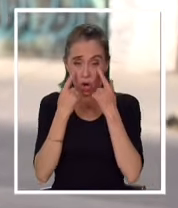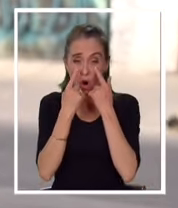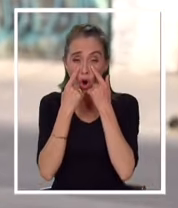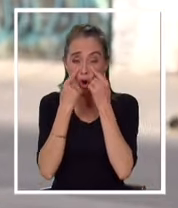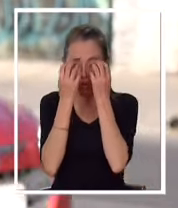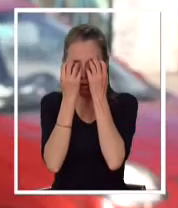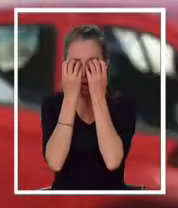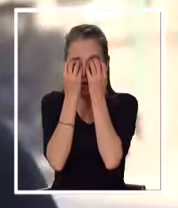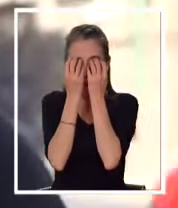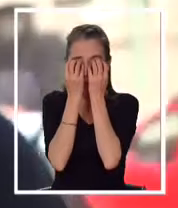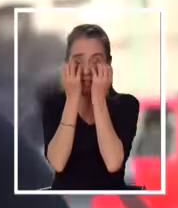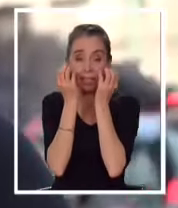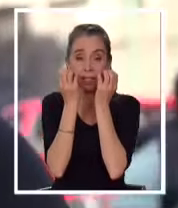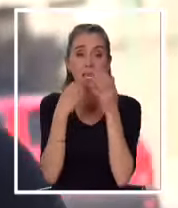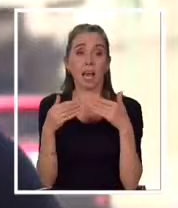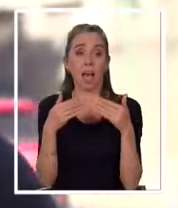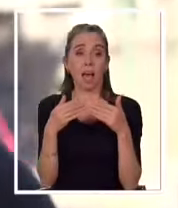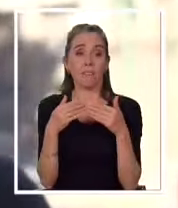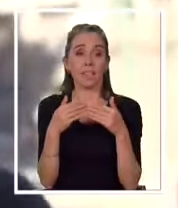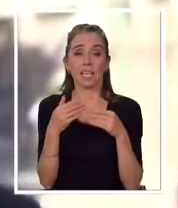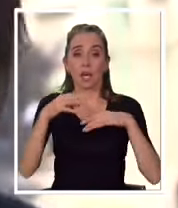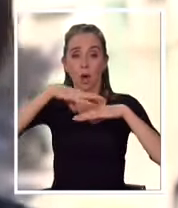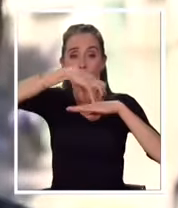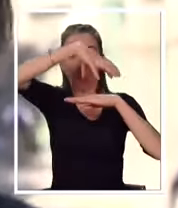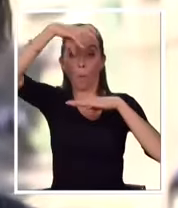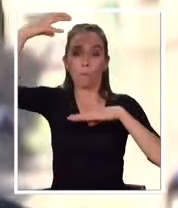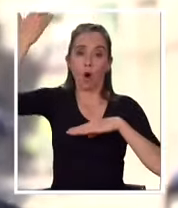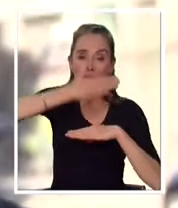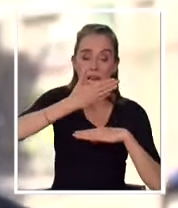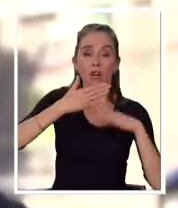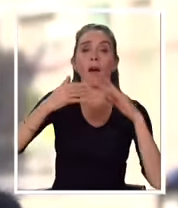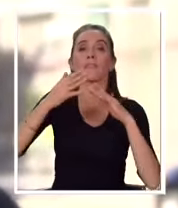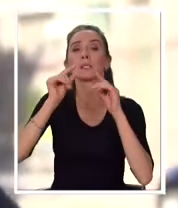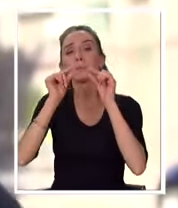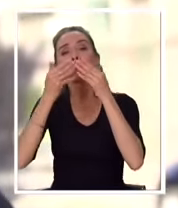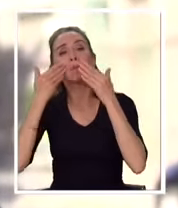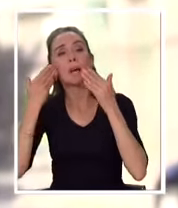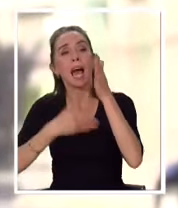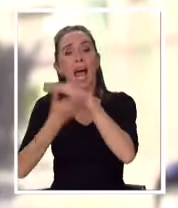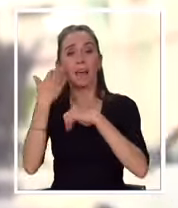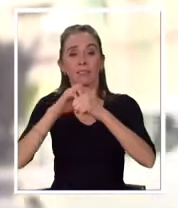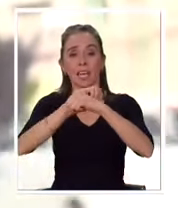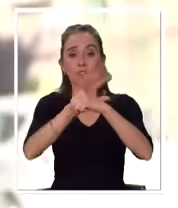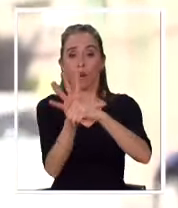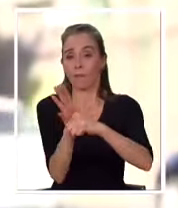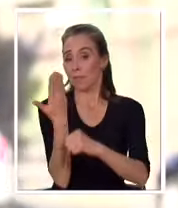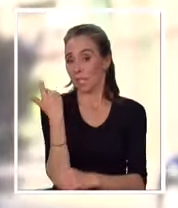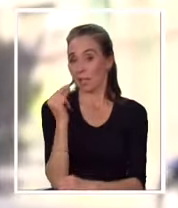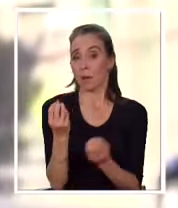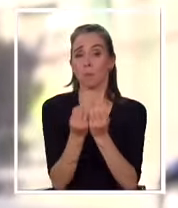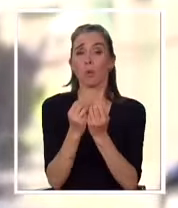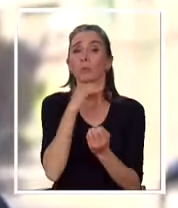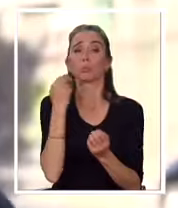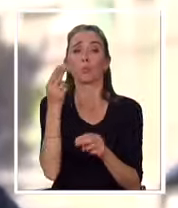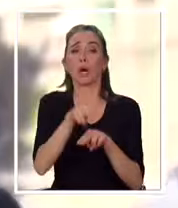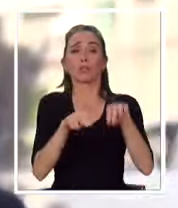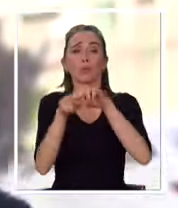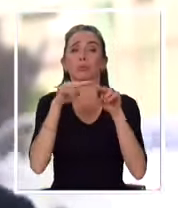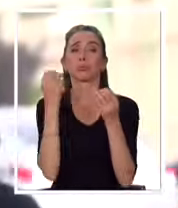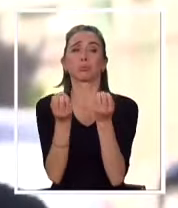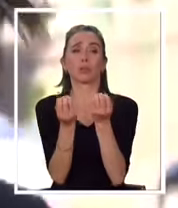me llegan a arder. A veces sale muy negro y otras más bajo. Cuando pasó el tema del COVID recién, tantos muertos,